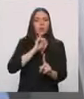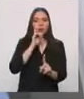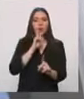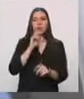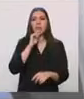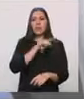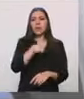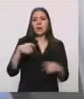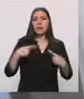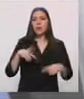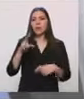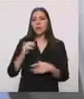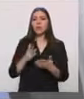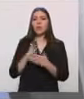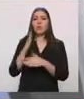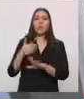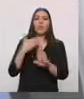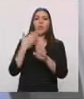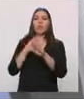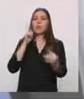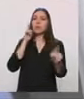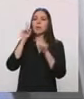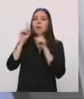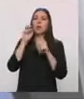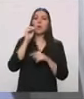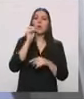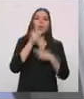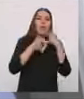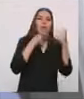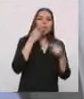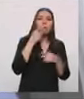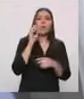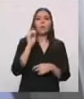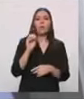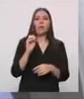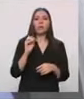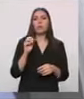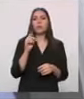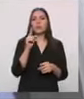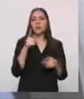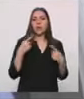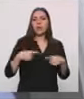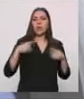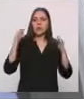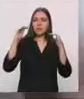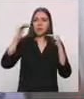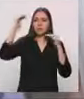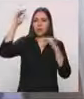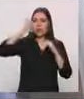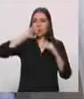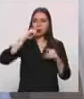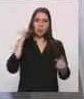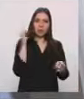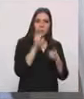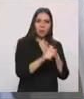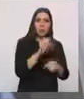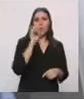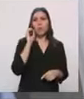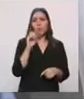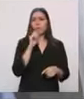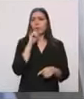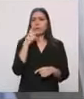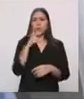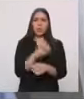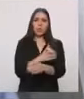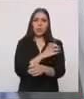están agredidas por un comentario, por una situación, actitud por parte de un superior jerárquico o incluso hasta por sus homólogos